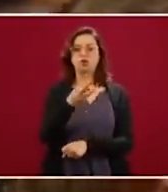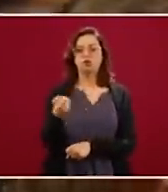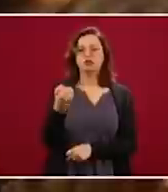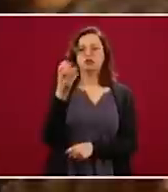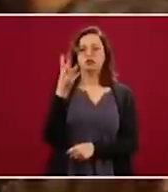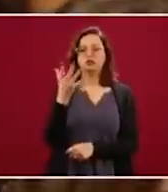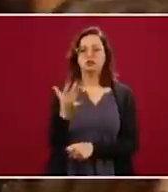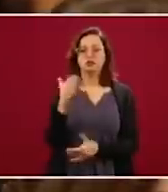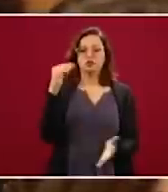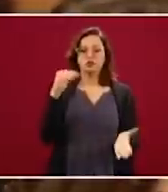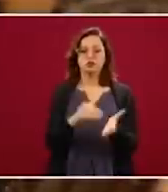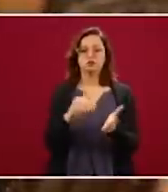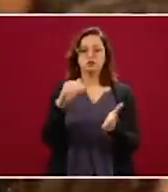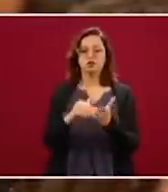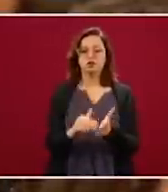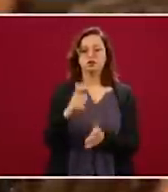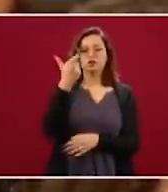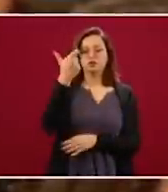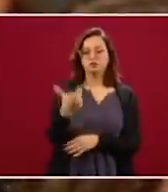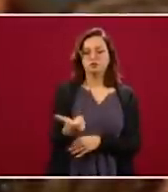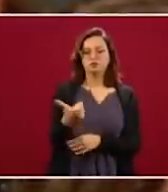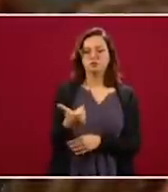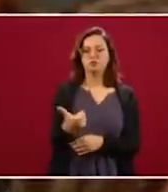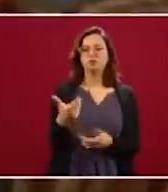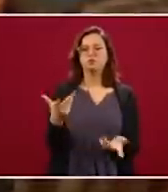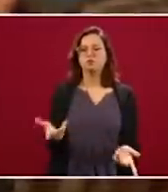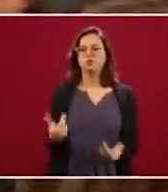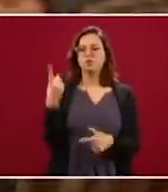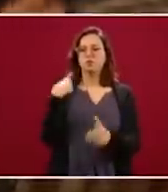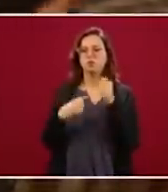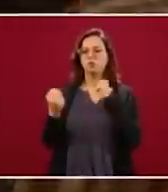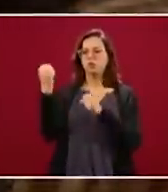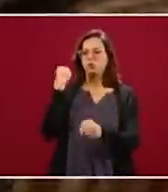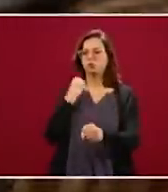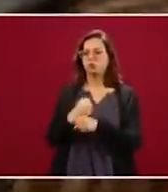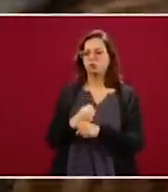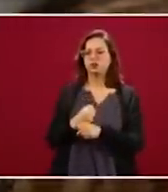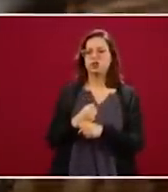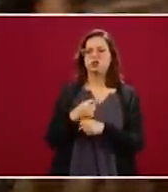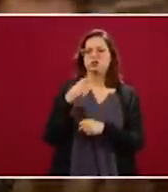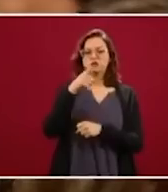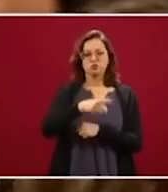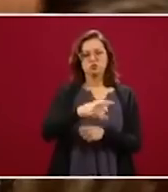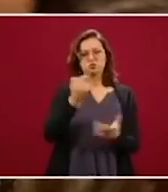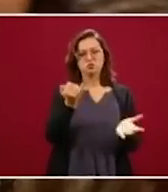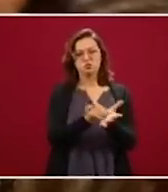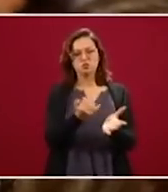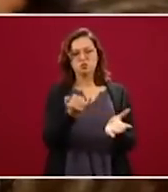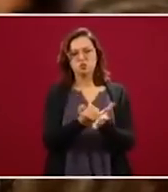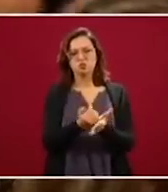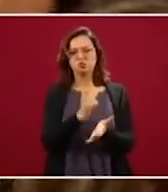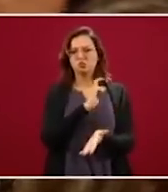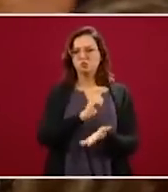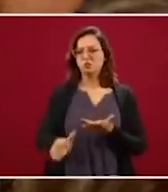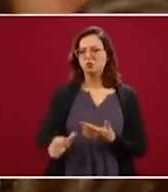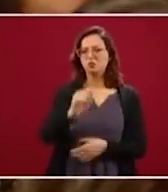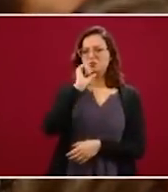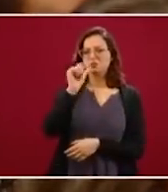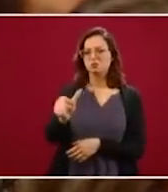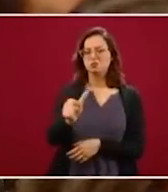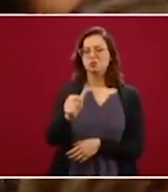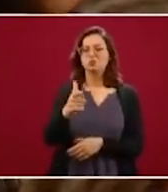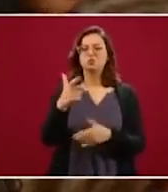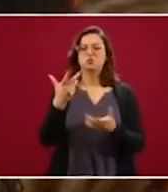350 mil millones de pesos que se hicieron el año pasado a grandes contribuyentes. Y aunque esta cifra es